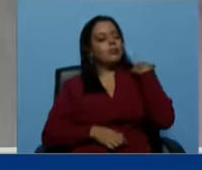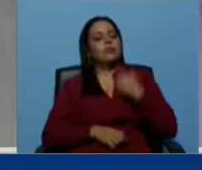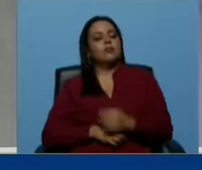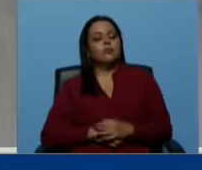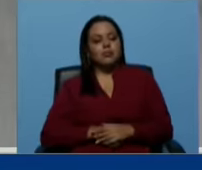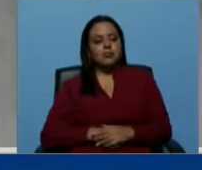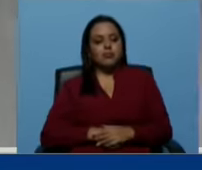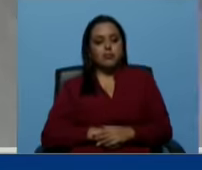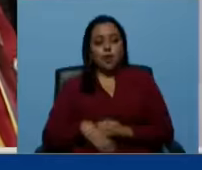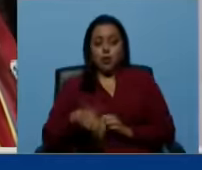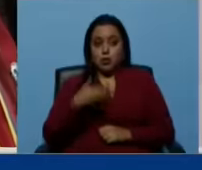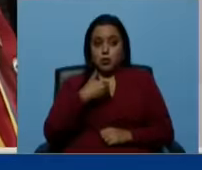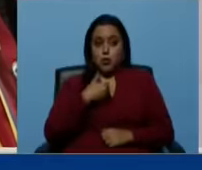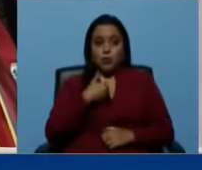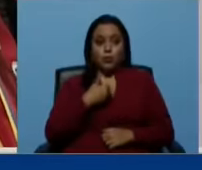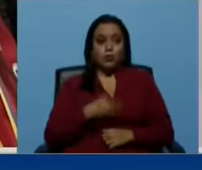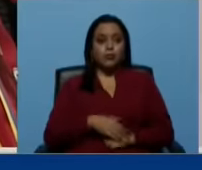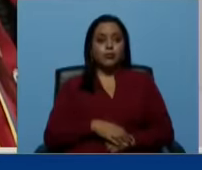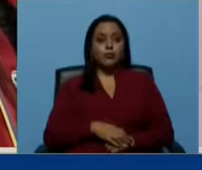Yo